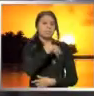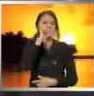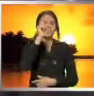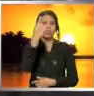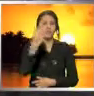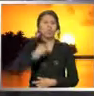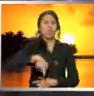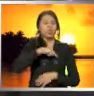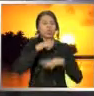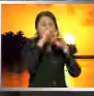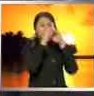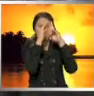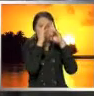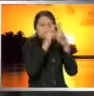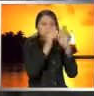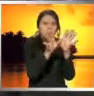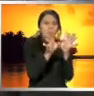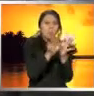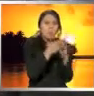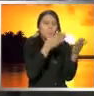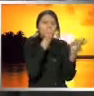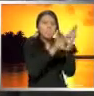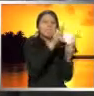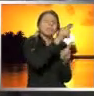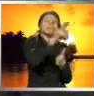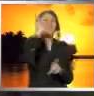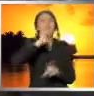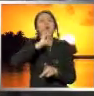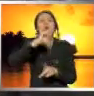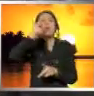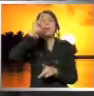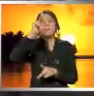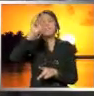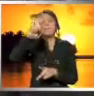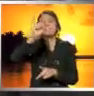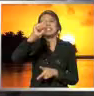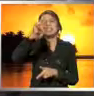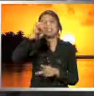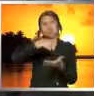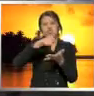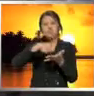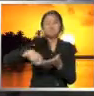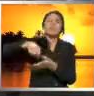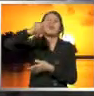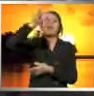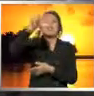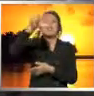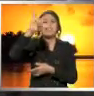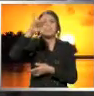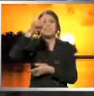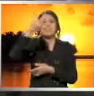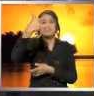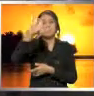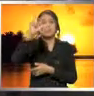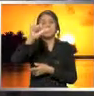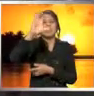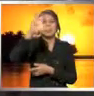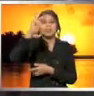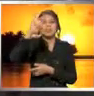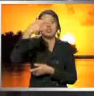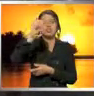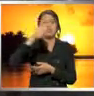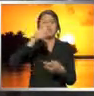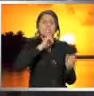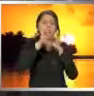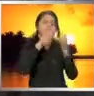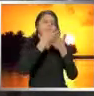El honor y el privilegio de platicar con la escritora y periodista Lidia Cacho. Lidia, muchísimas gracias por esta entrevista hoy con Capital